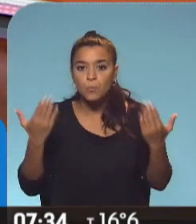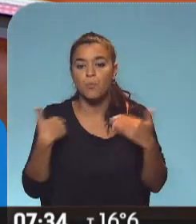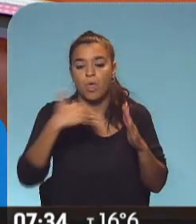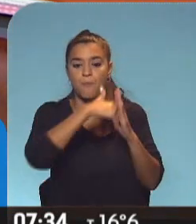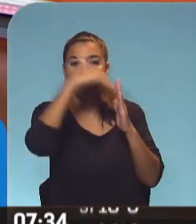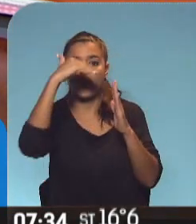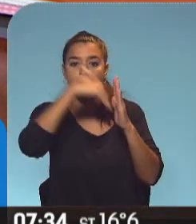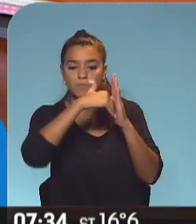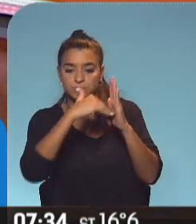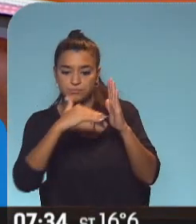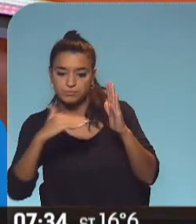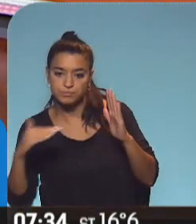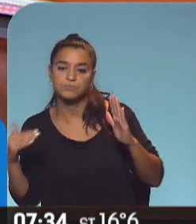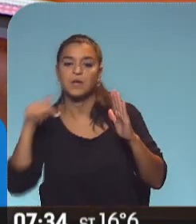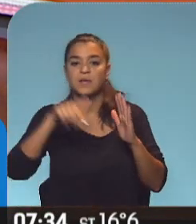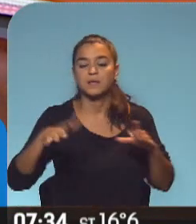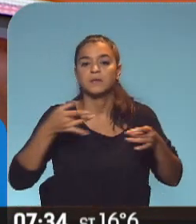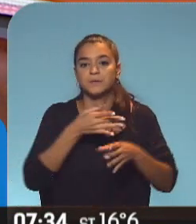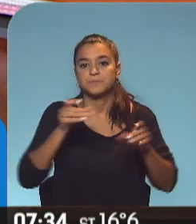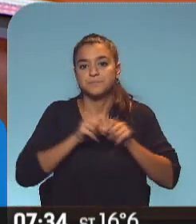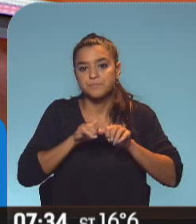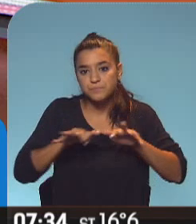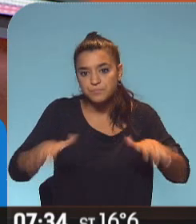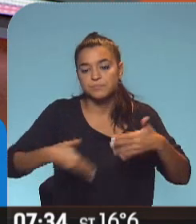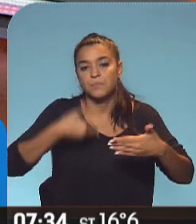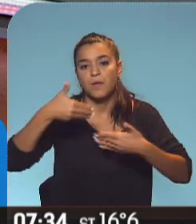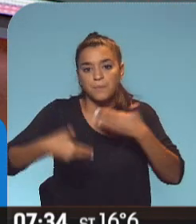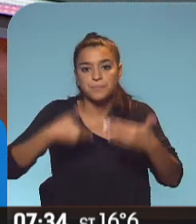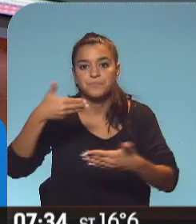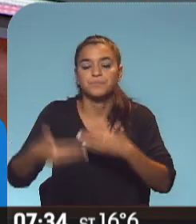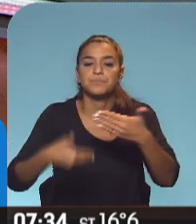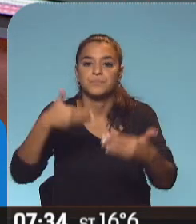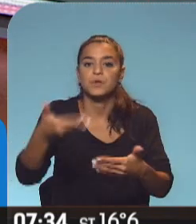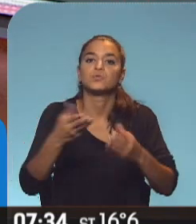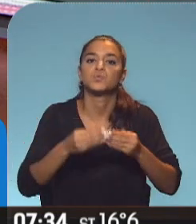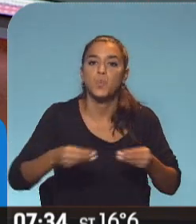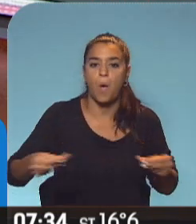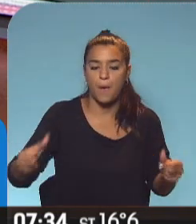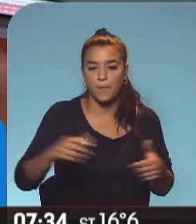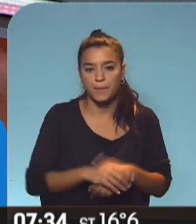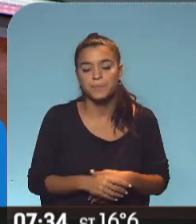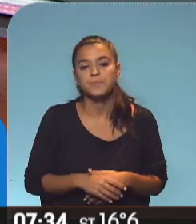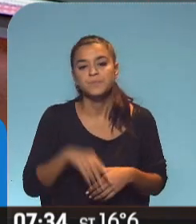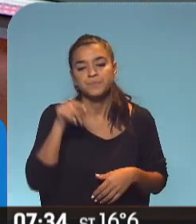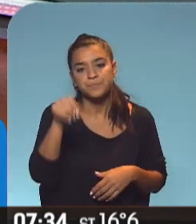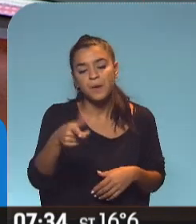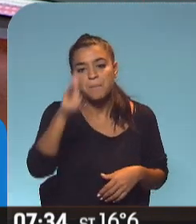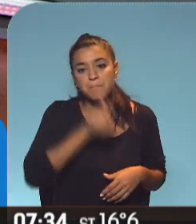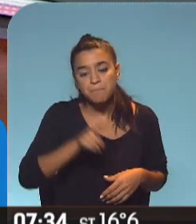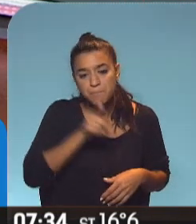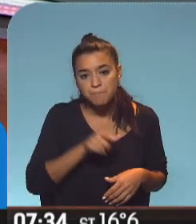la curva y hacer que esta infección evolucione de la manera más delicada y más suave posible. Inclusive me parece, Laura, que